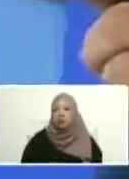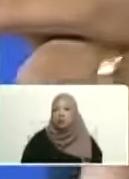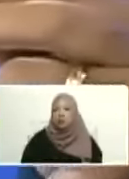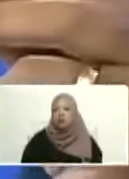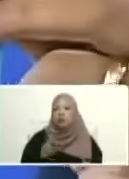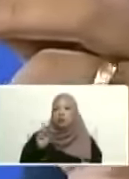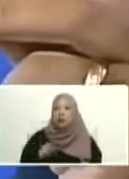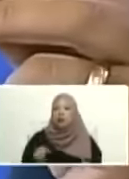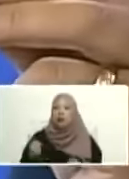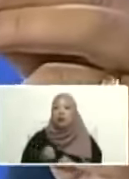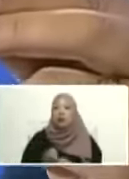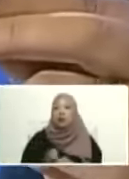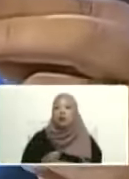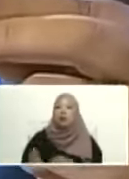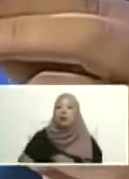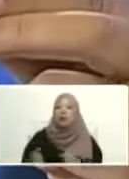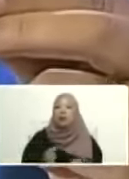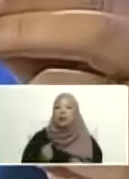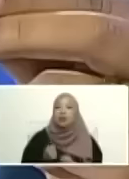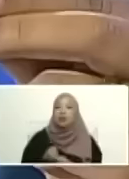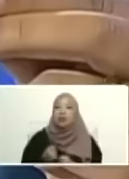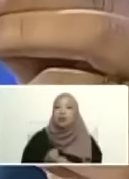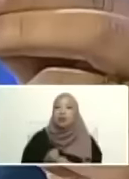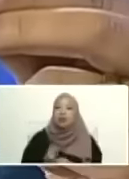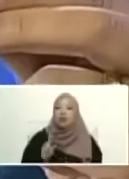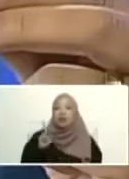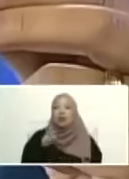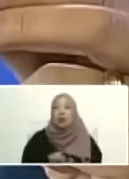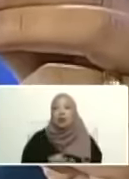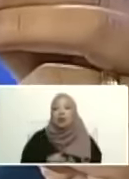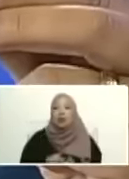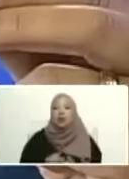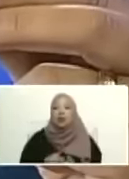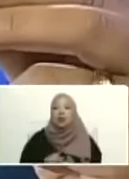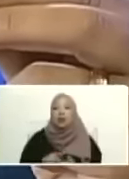Así, aquí. La cita